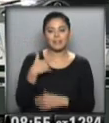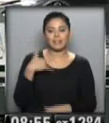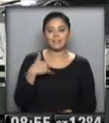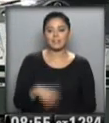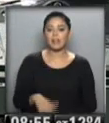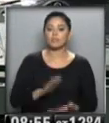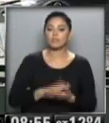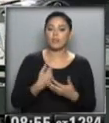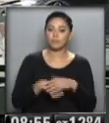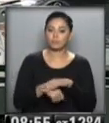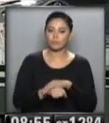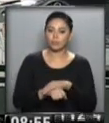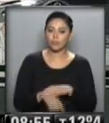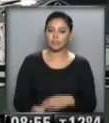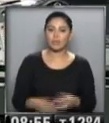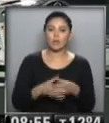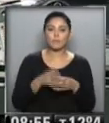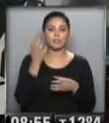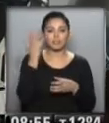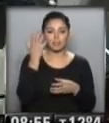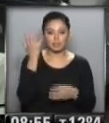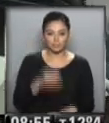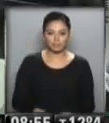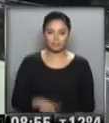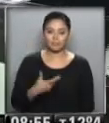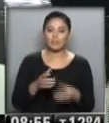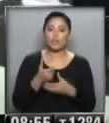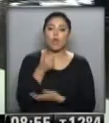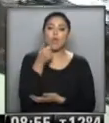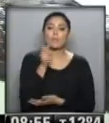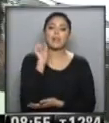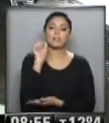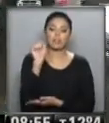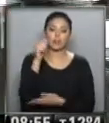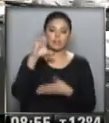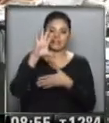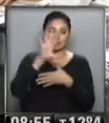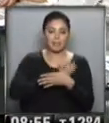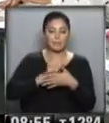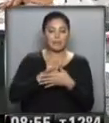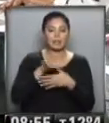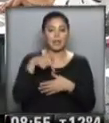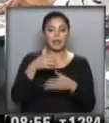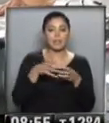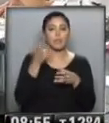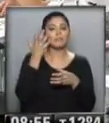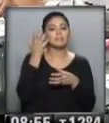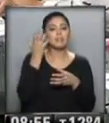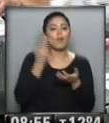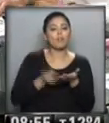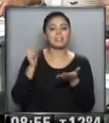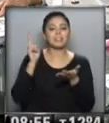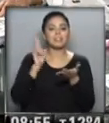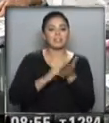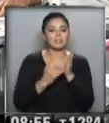Vamos a hablar de fútbol y de Tigre en este caso, Juan. La Copa Libertadores de América, Patricia y Roberto, que tiene a Tigre otra vez como protagonista